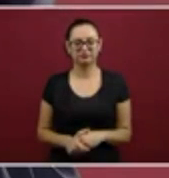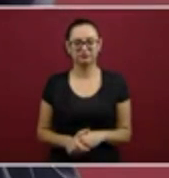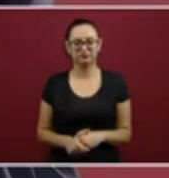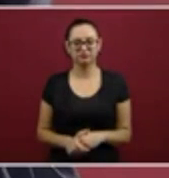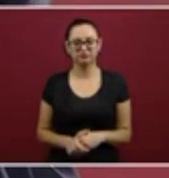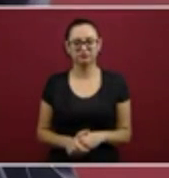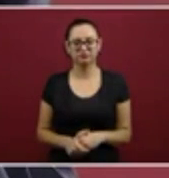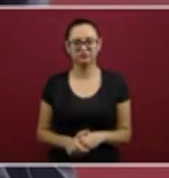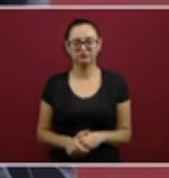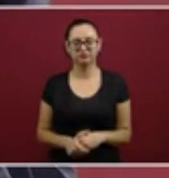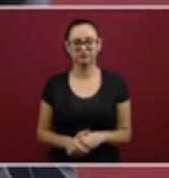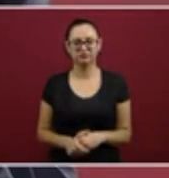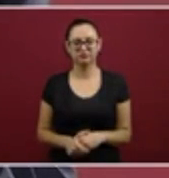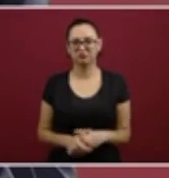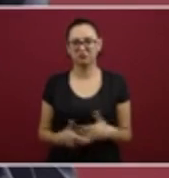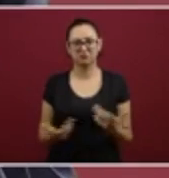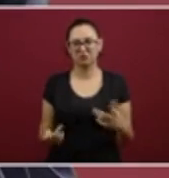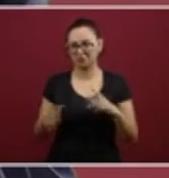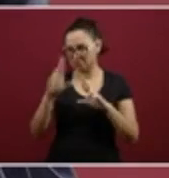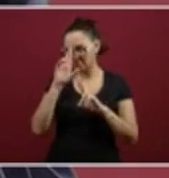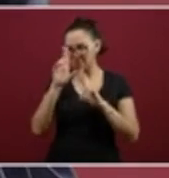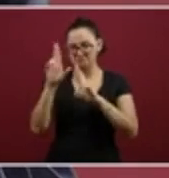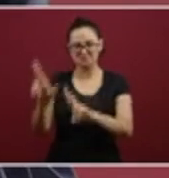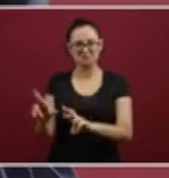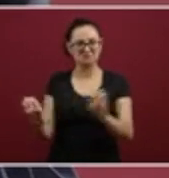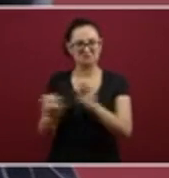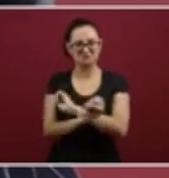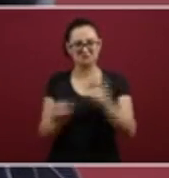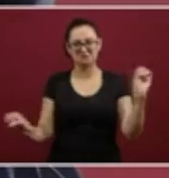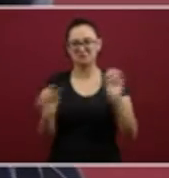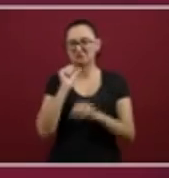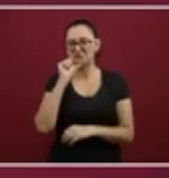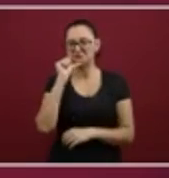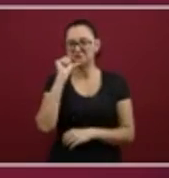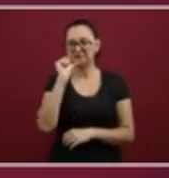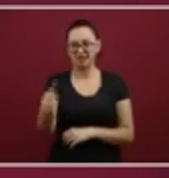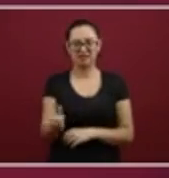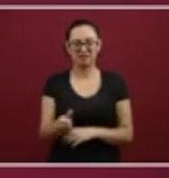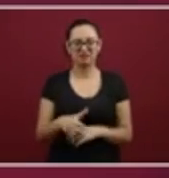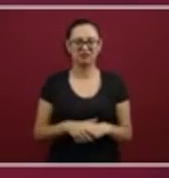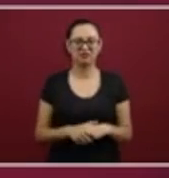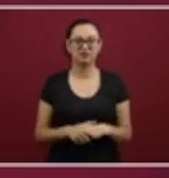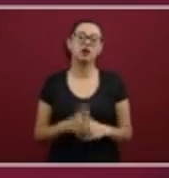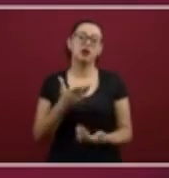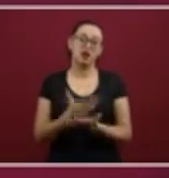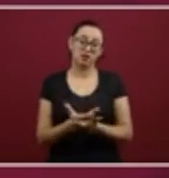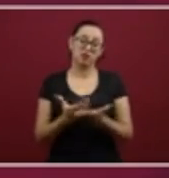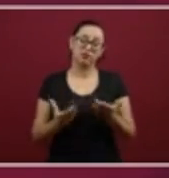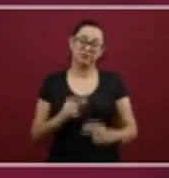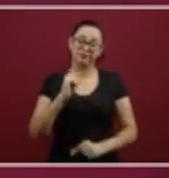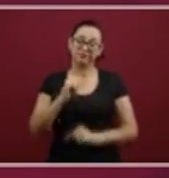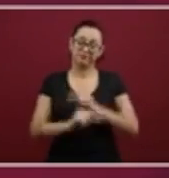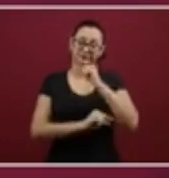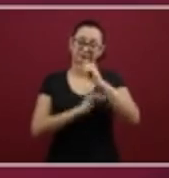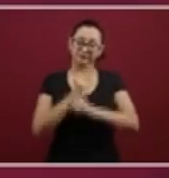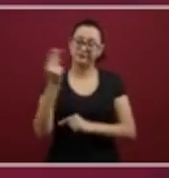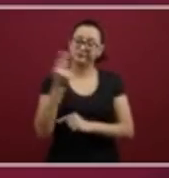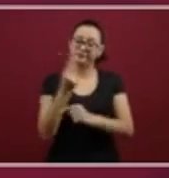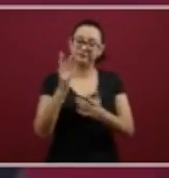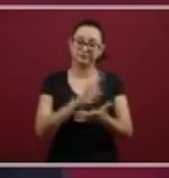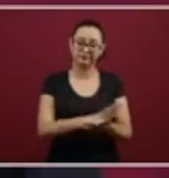no se le tenía respeto a la gente. Entonces, todo esto tiene que ir cambiando, pero el